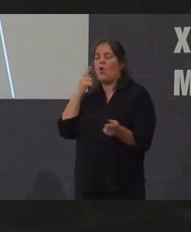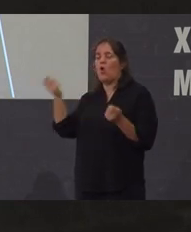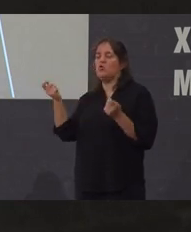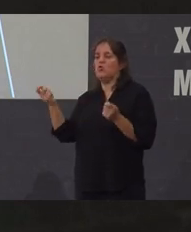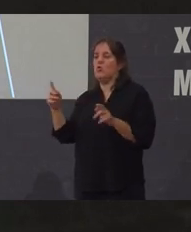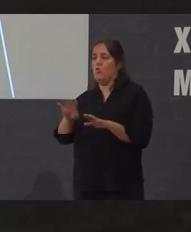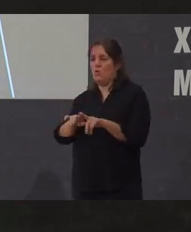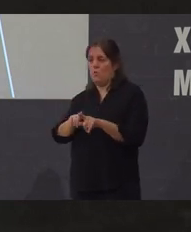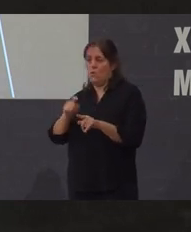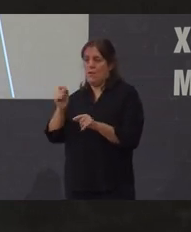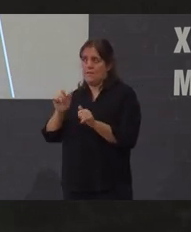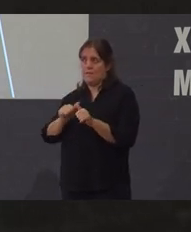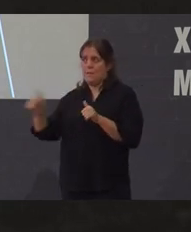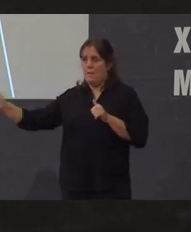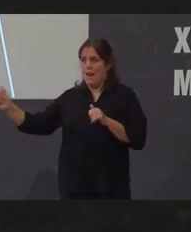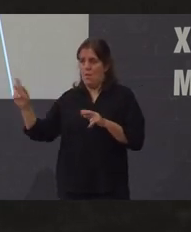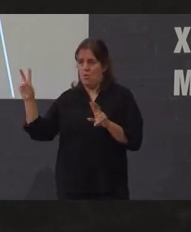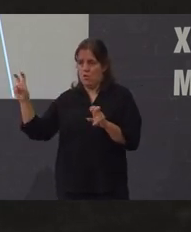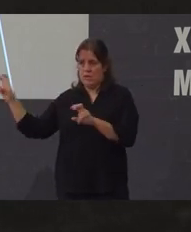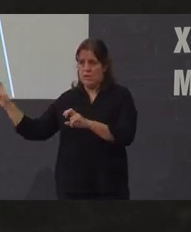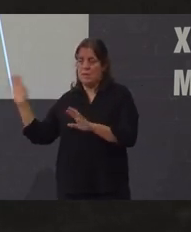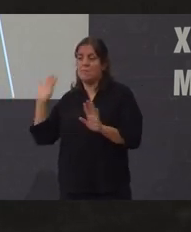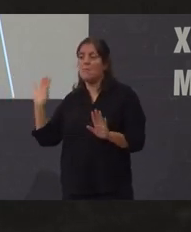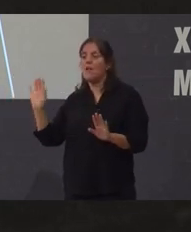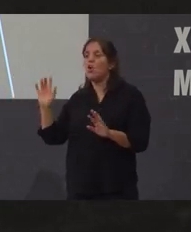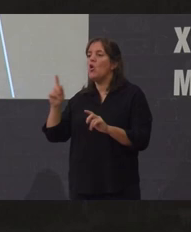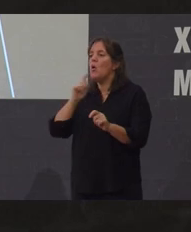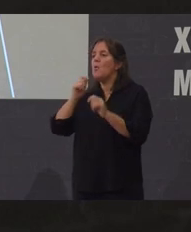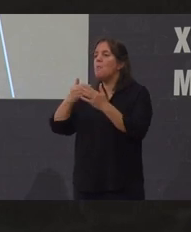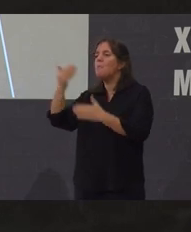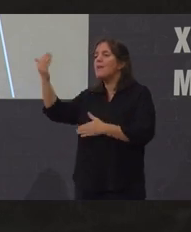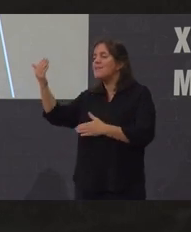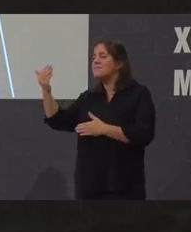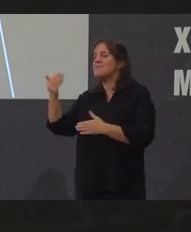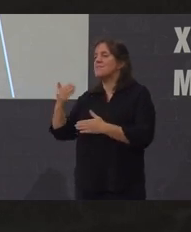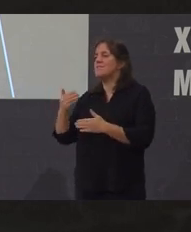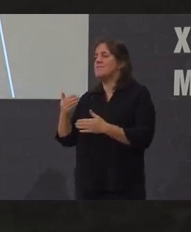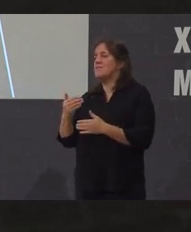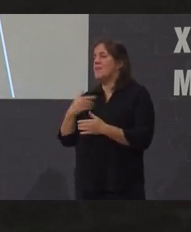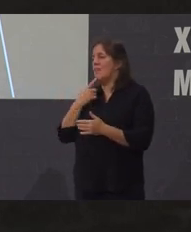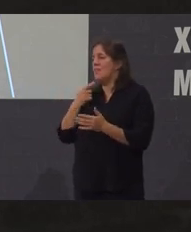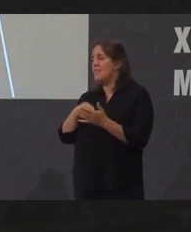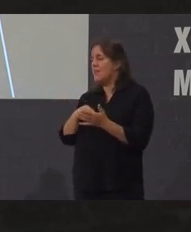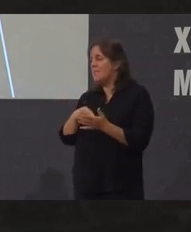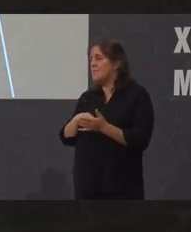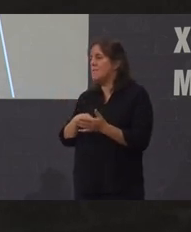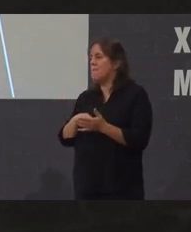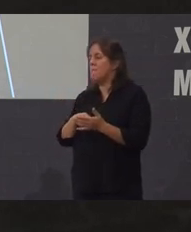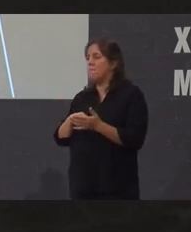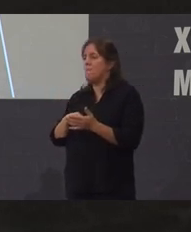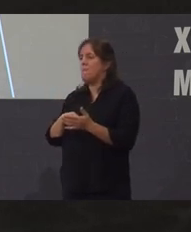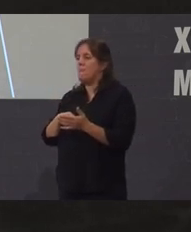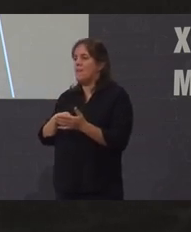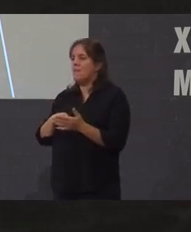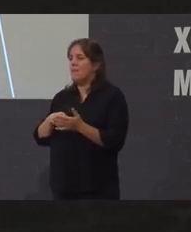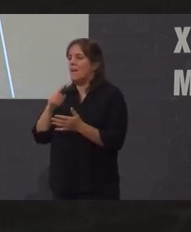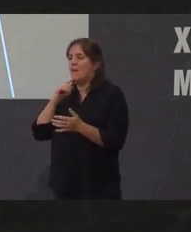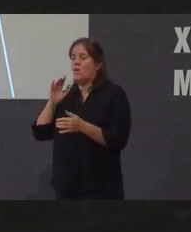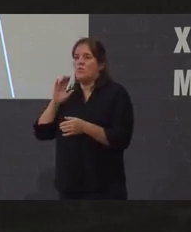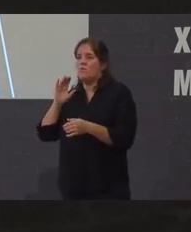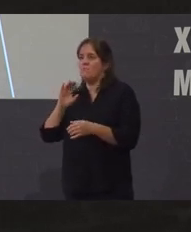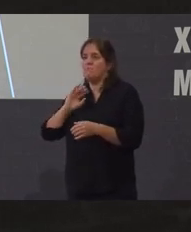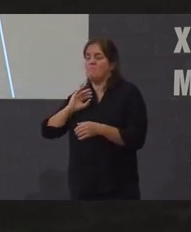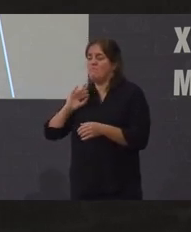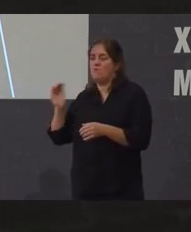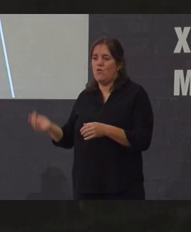pero a prensa estranxeira di que ten unha fortuna que